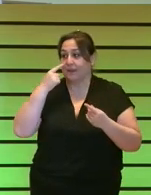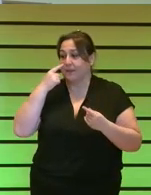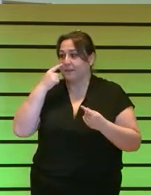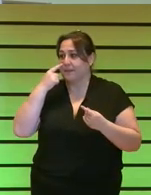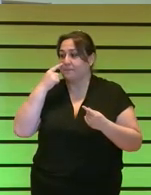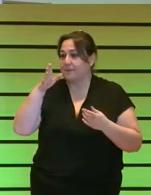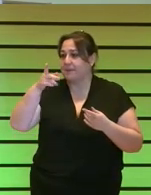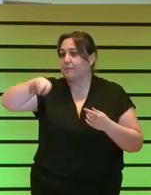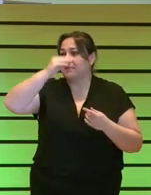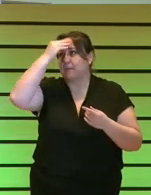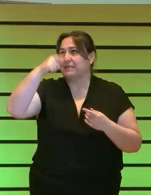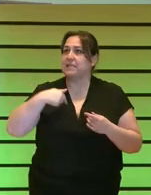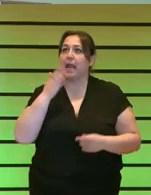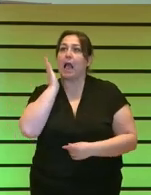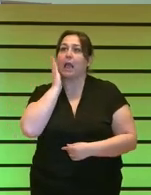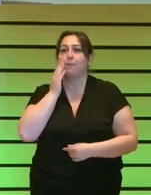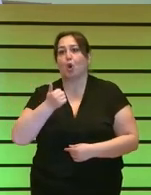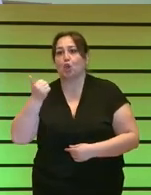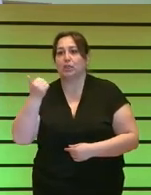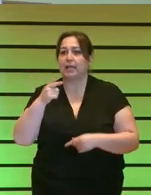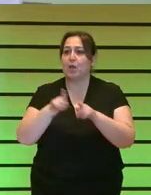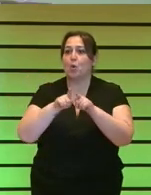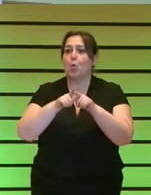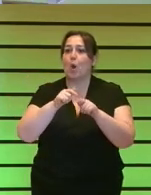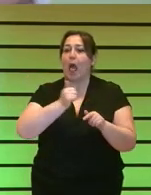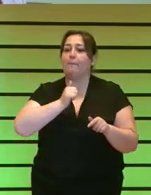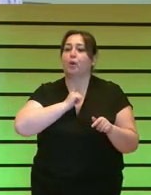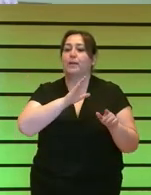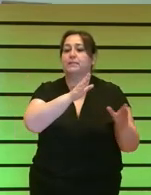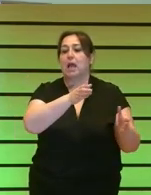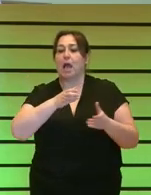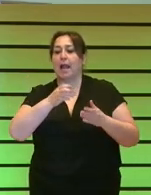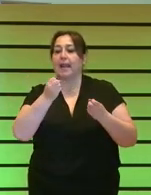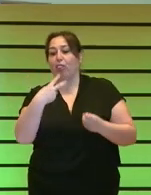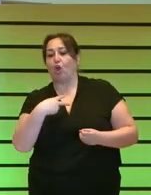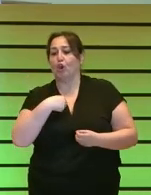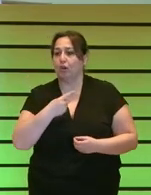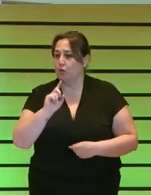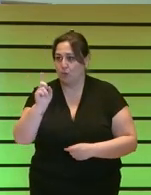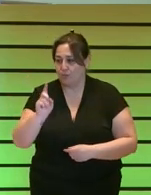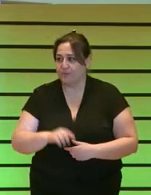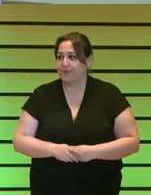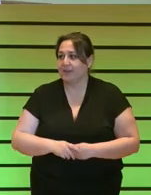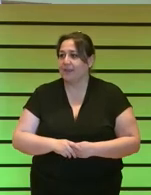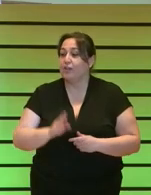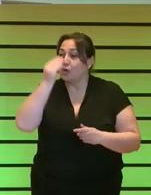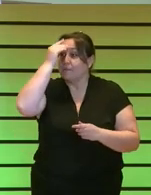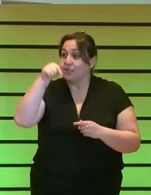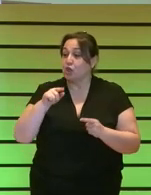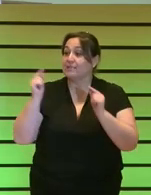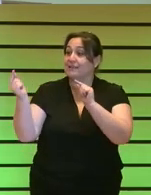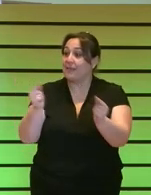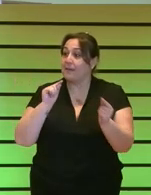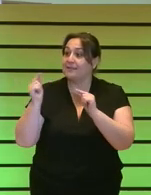claro Vais a pensar que morro tiene como arrima las cosas ordina a lo mejor yo creo que no no yo creo que este debate